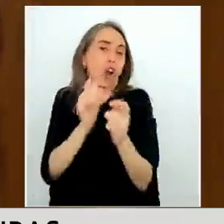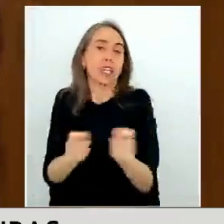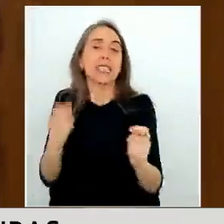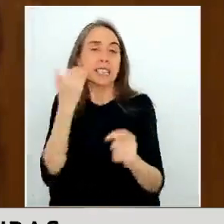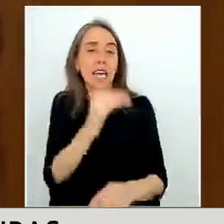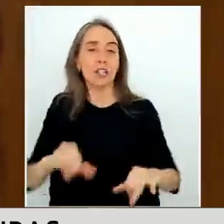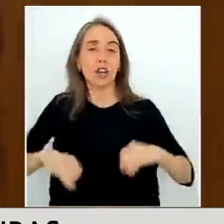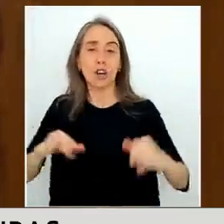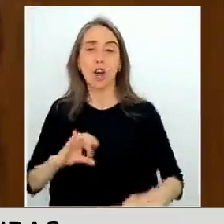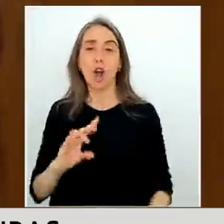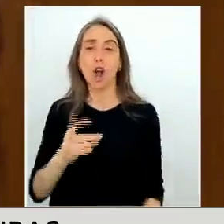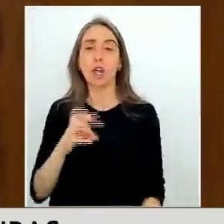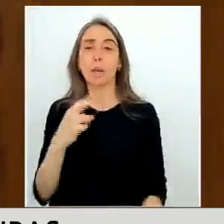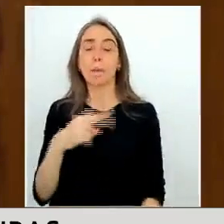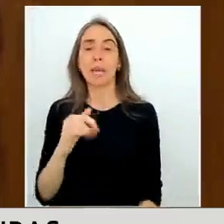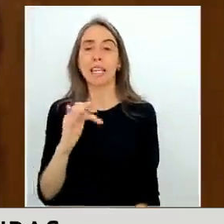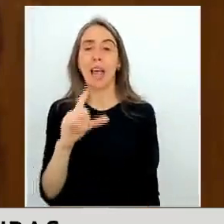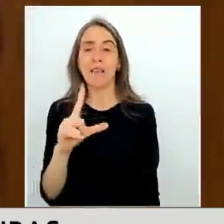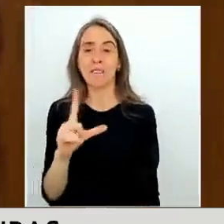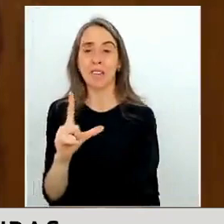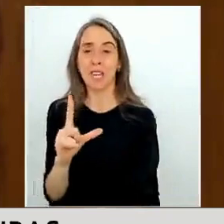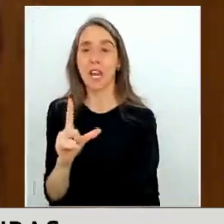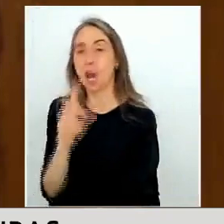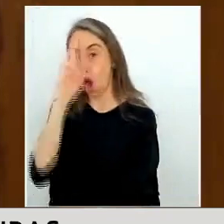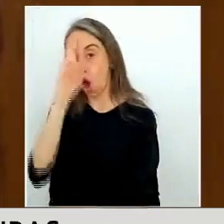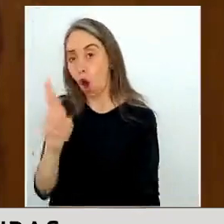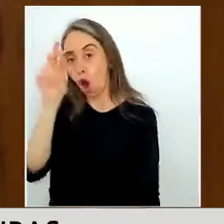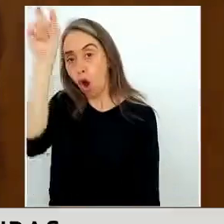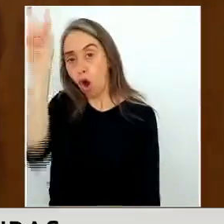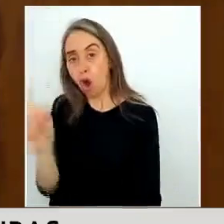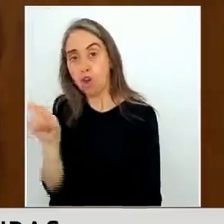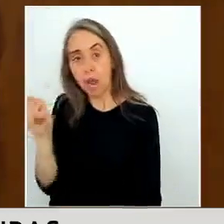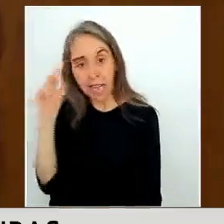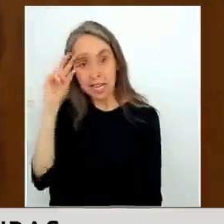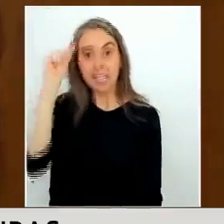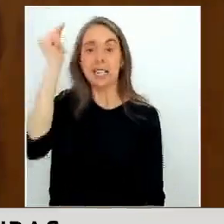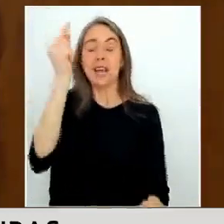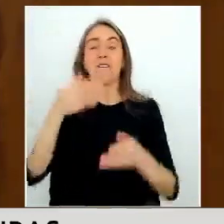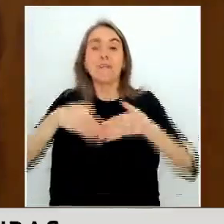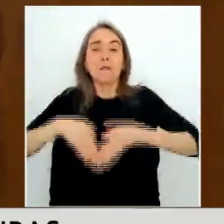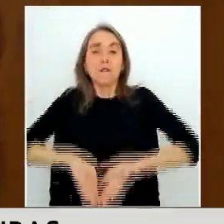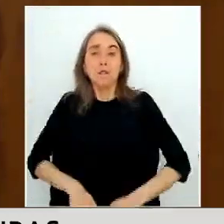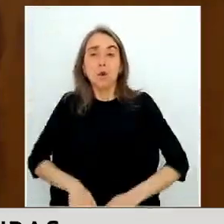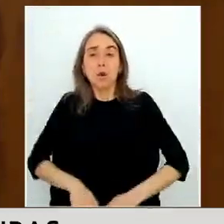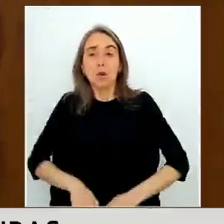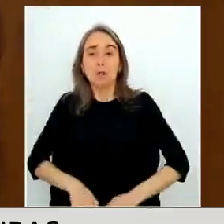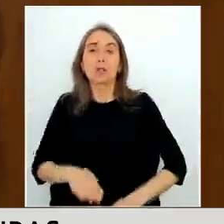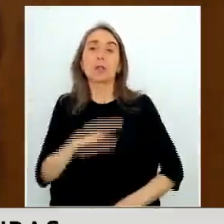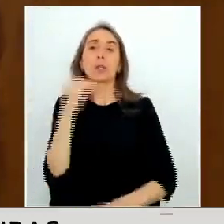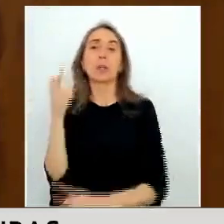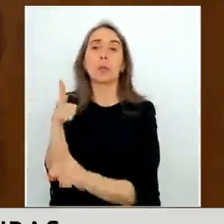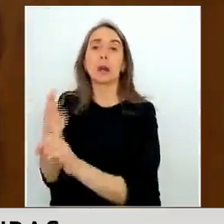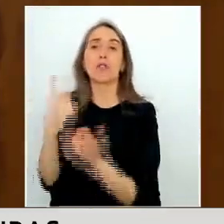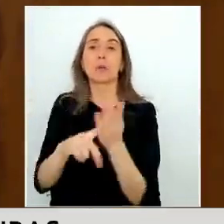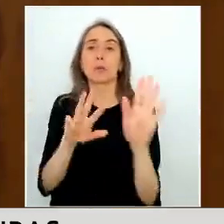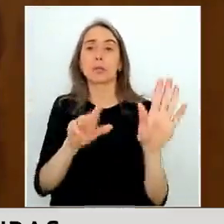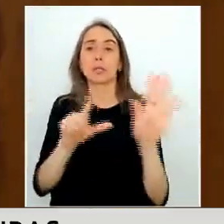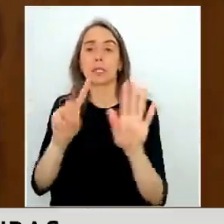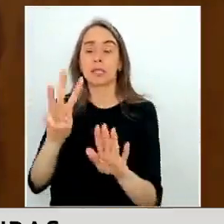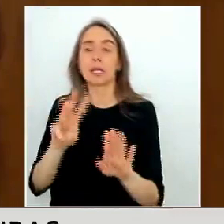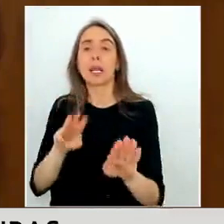genen en honor a quien fue su fundador asesinado en 1973 por la Caravana de la